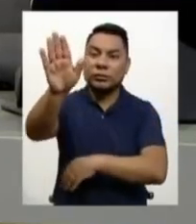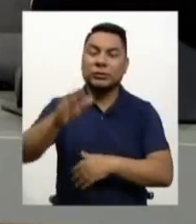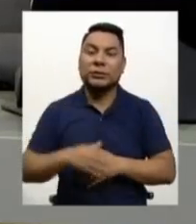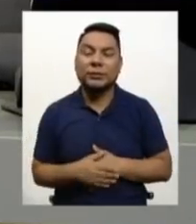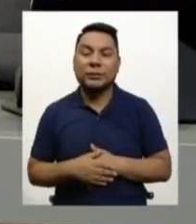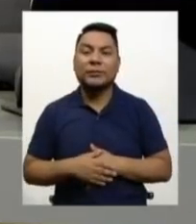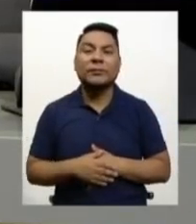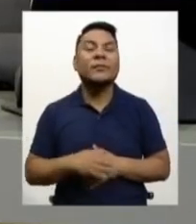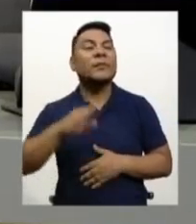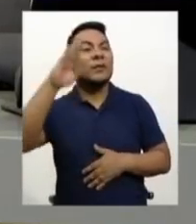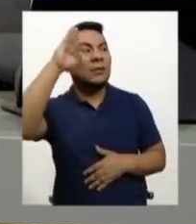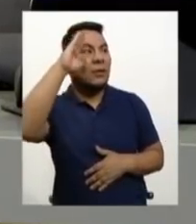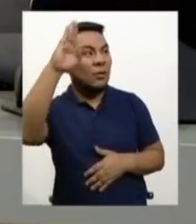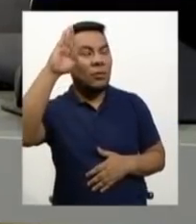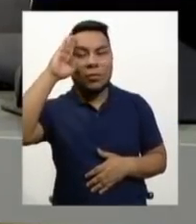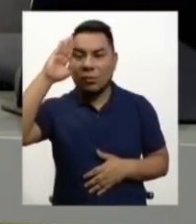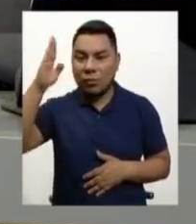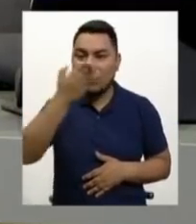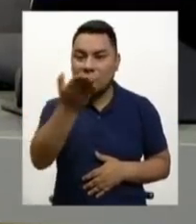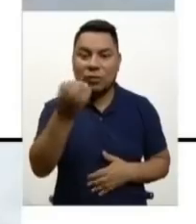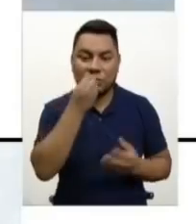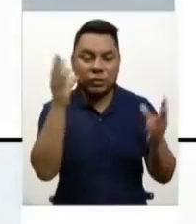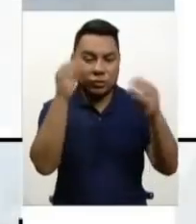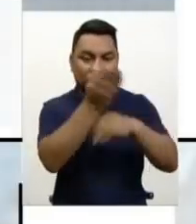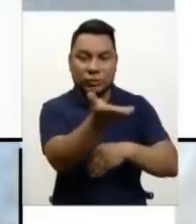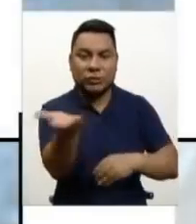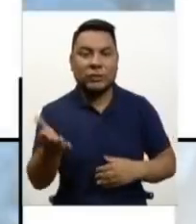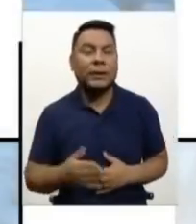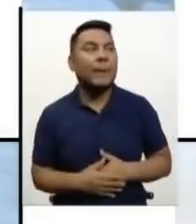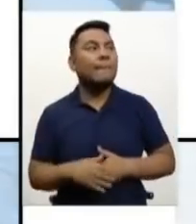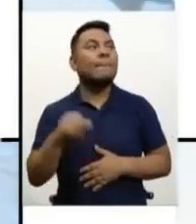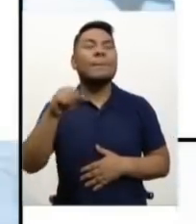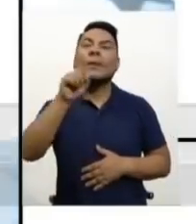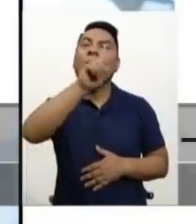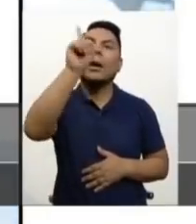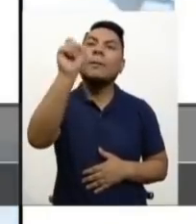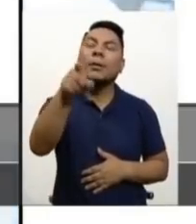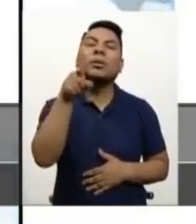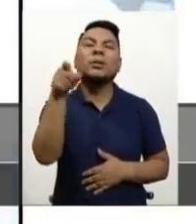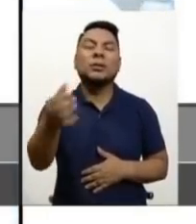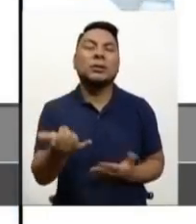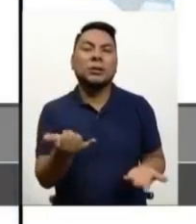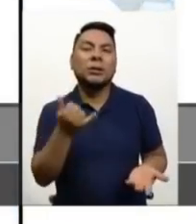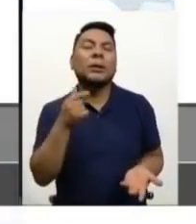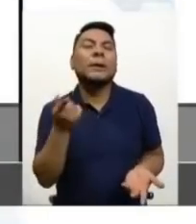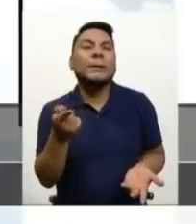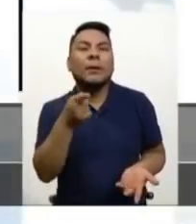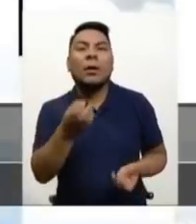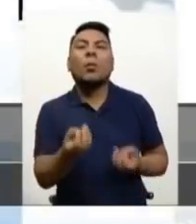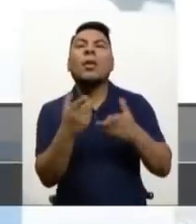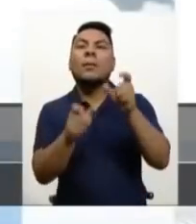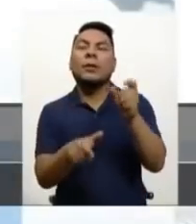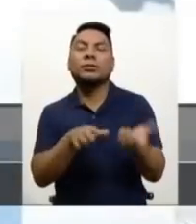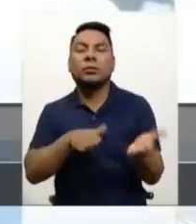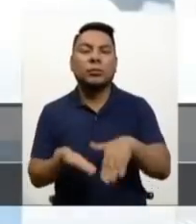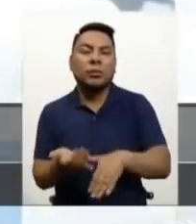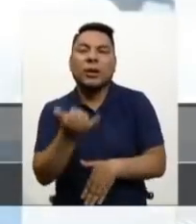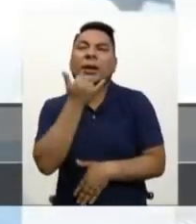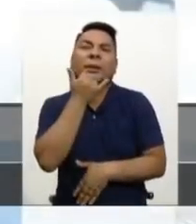Un saludo de las estaciones de bomberos del Valle. ¿Cuál es la información, el saldo de personas que perdieron la vida? ¿Qué es lo que